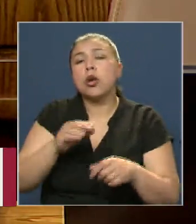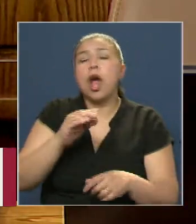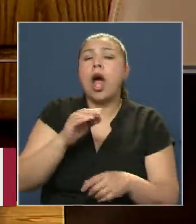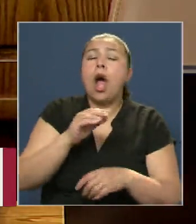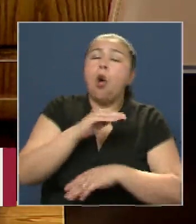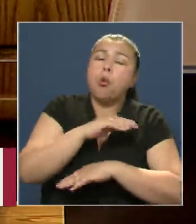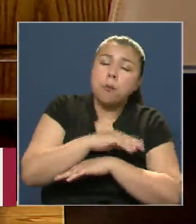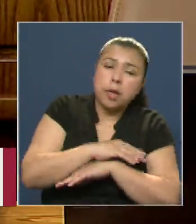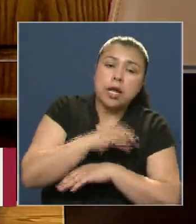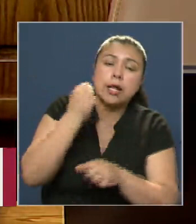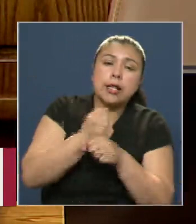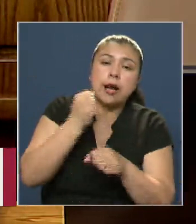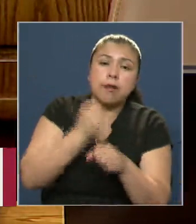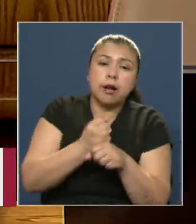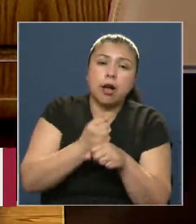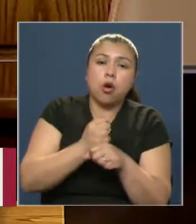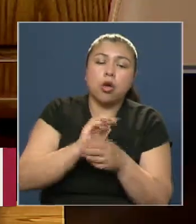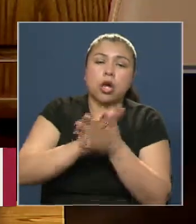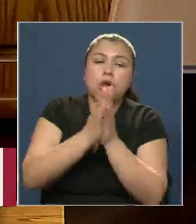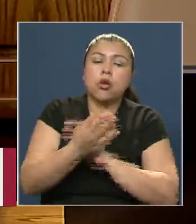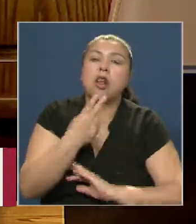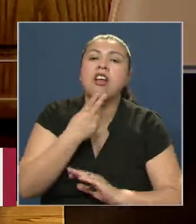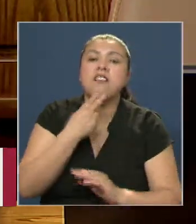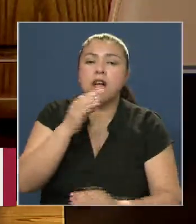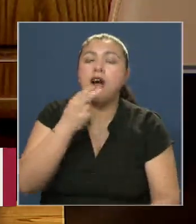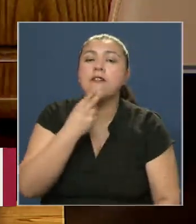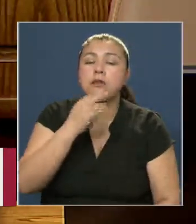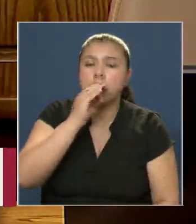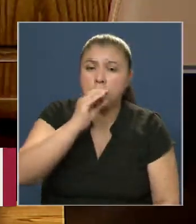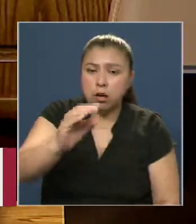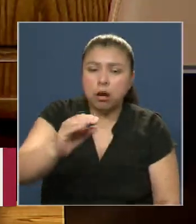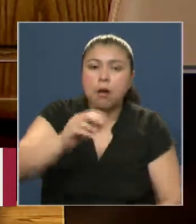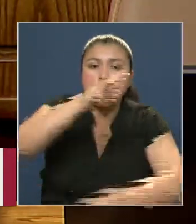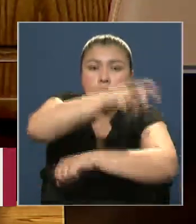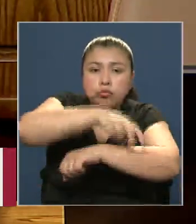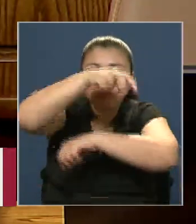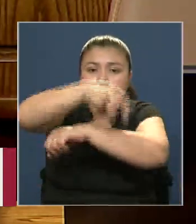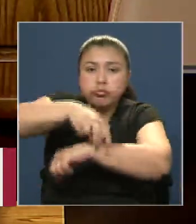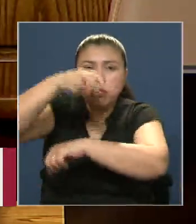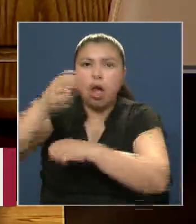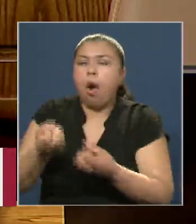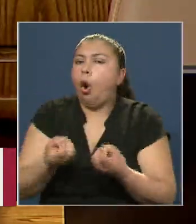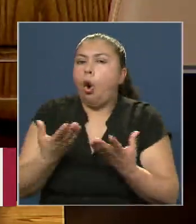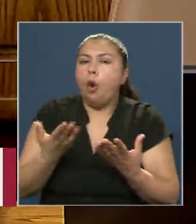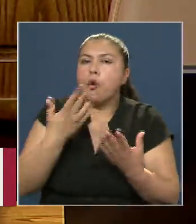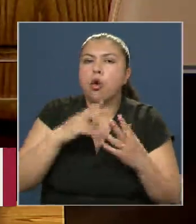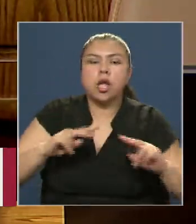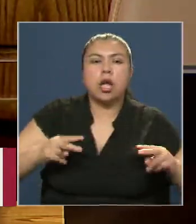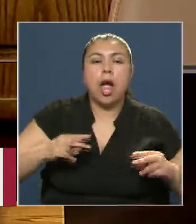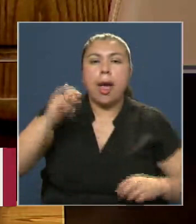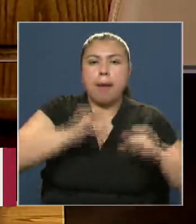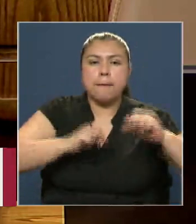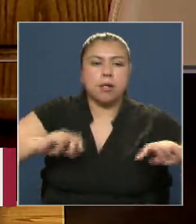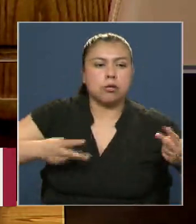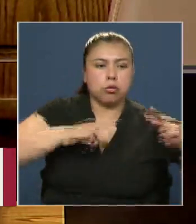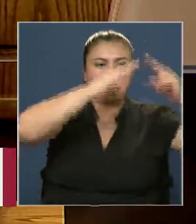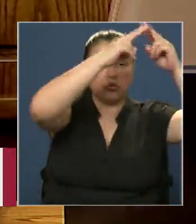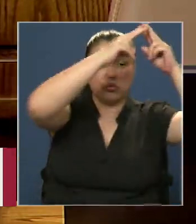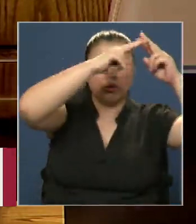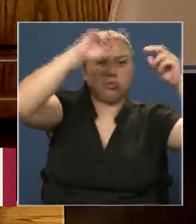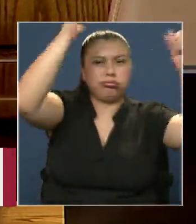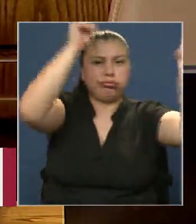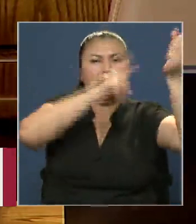gente trabajadora, que toda la vida ha vivido el campo y la agricultura, y obviamente si se le instala una torre de alta tensión, obviamente que va a